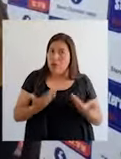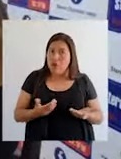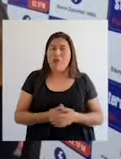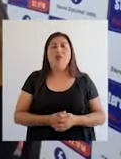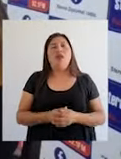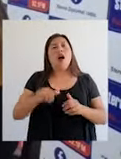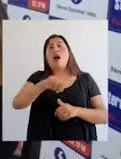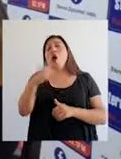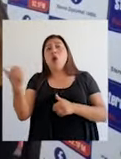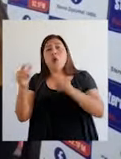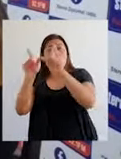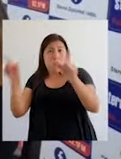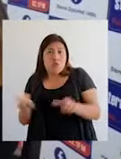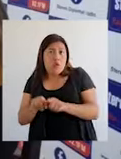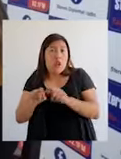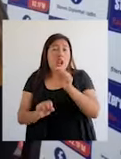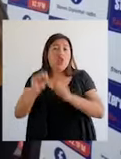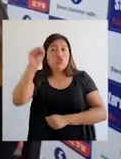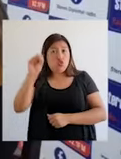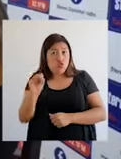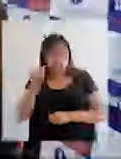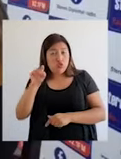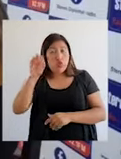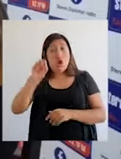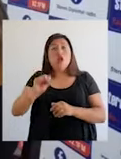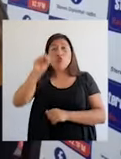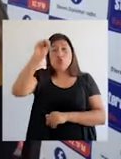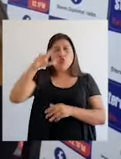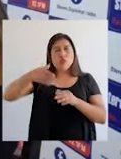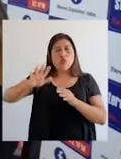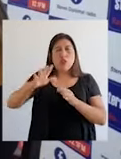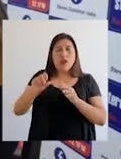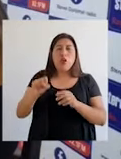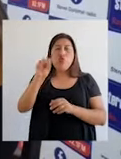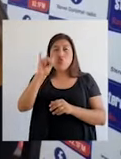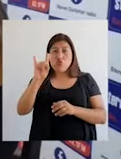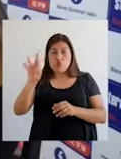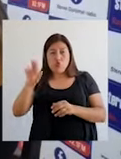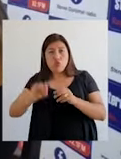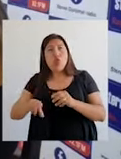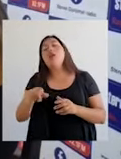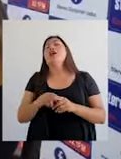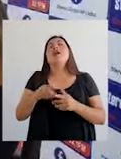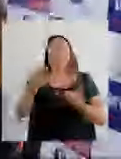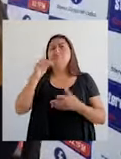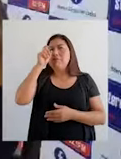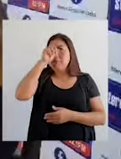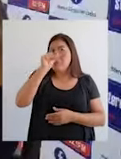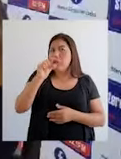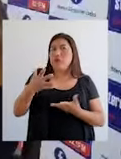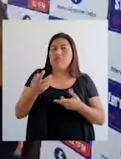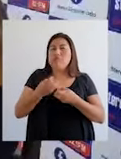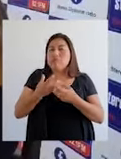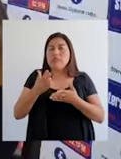del país, donde hay mayor resistencia de los propios gobiernos regionales a iniciar actividades en favor de las personas con discapacidad. ¿Y se está cumpliendo con ese objetivo de